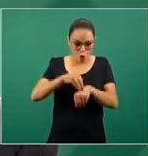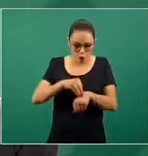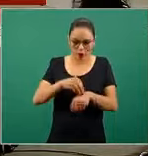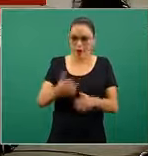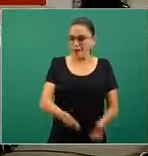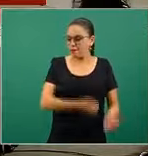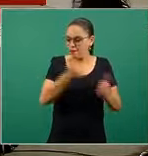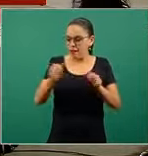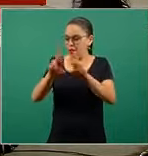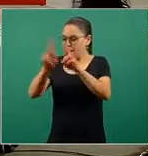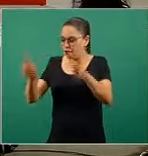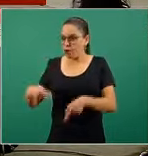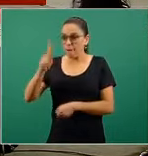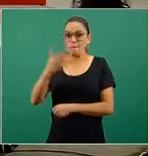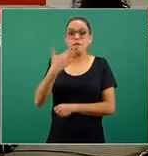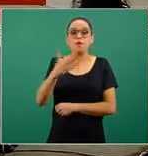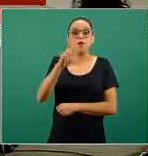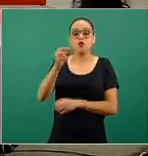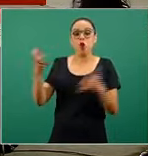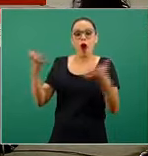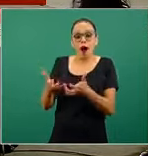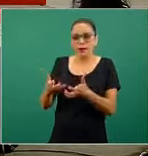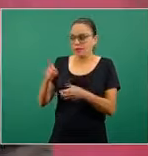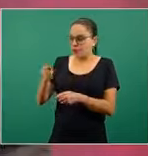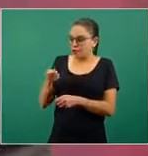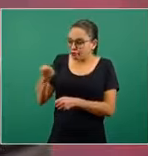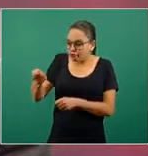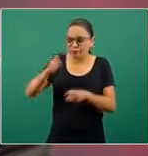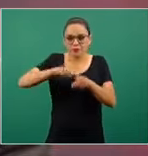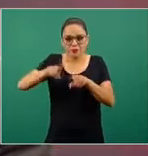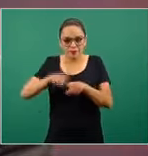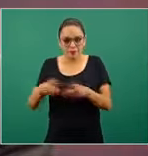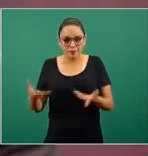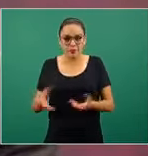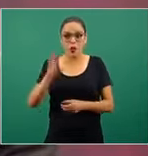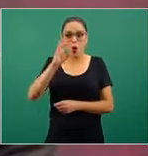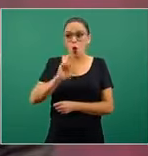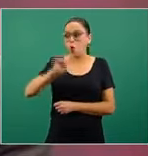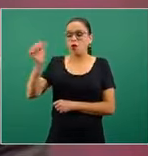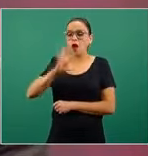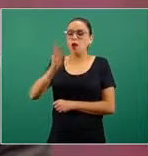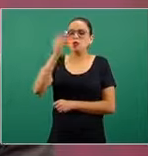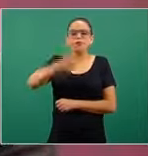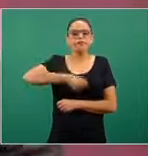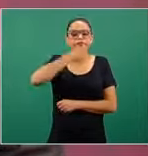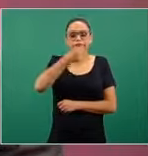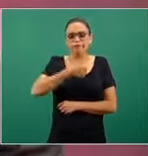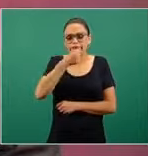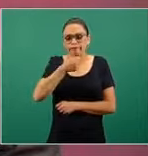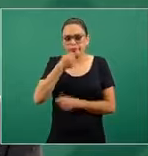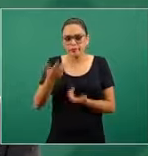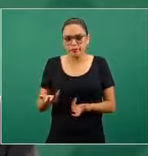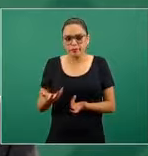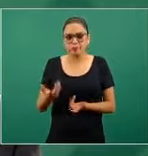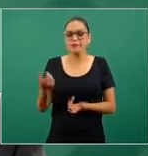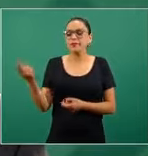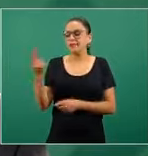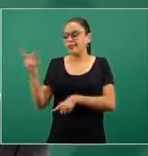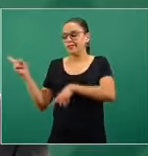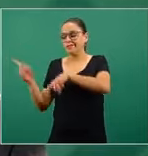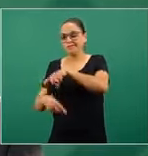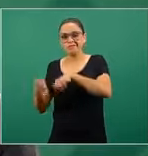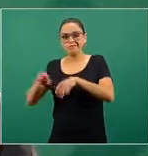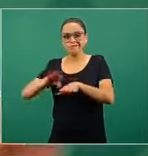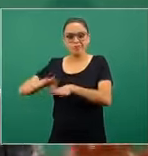un refrigerador ya obsoleto y no tiene condiciones de sanidad adecuadas y tiene que ser dado de baja, empieza